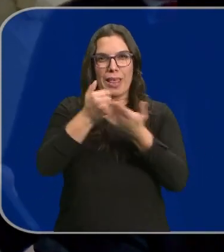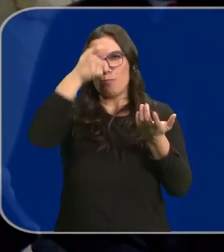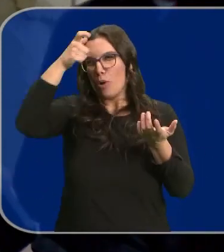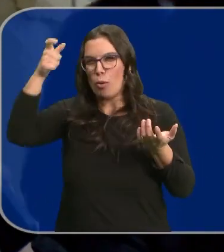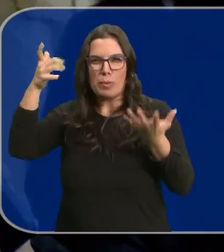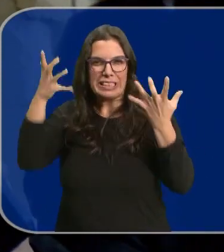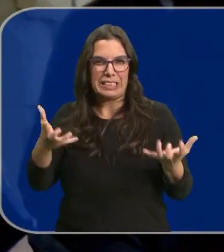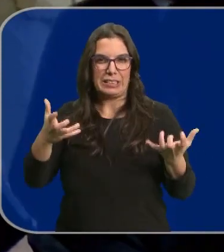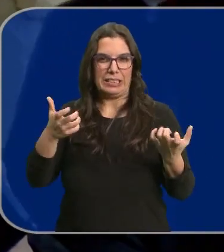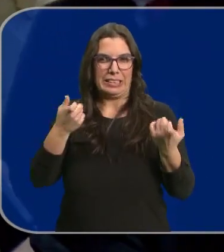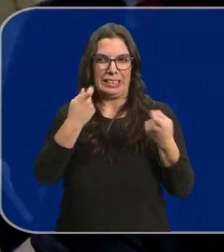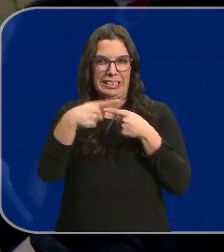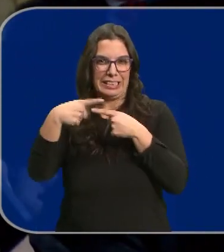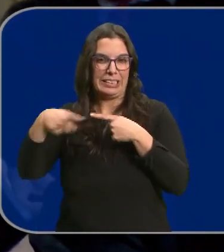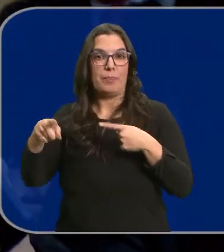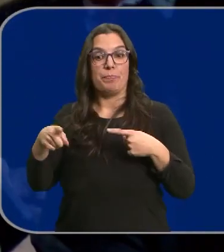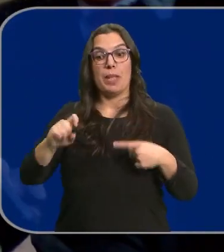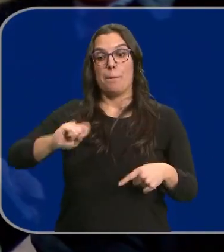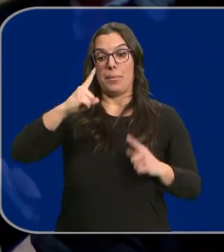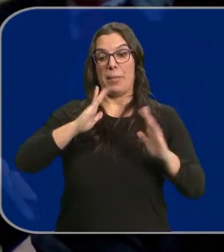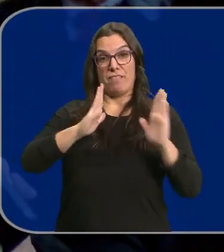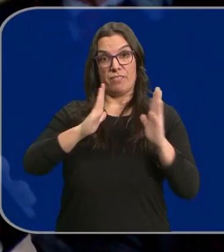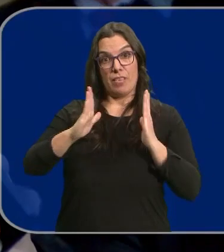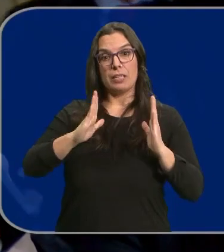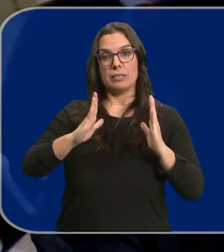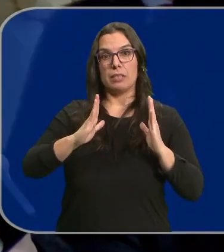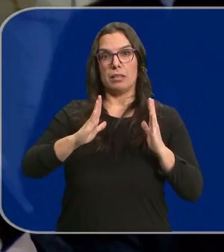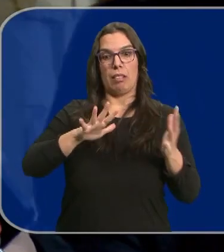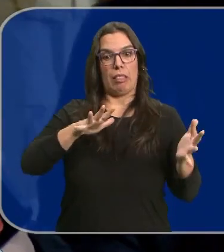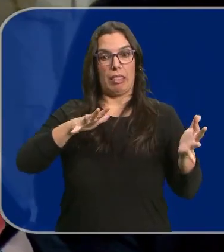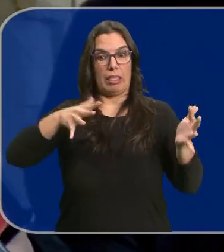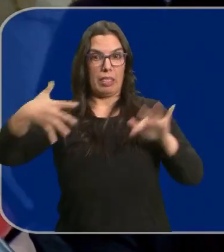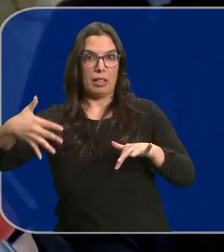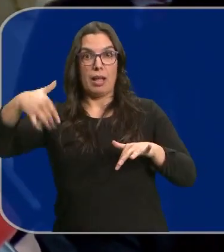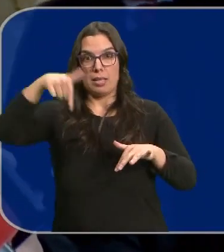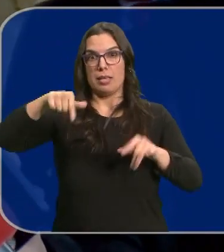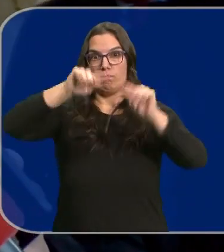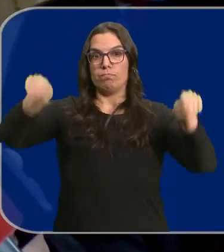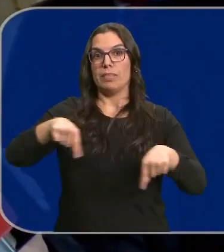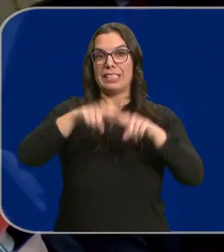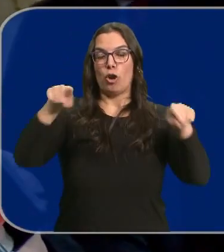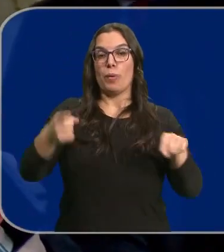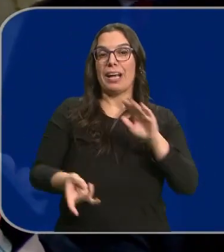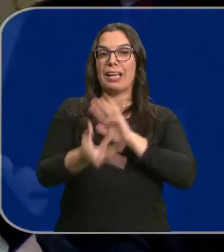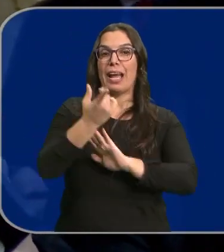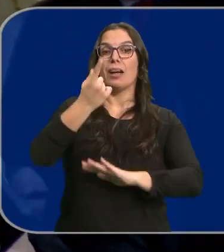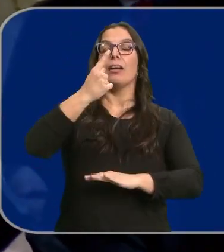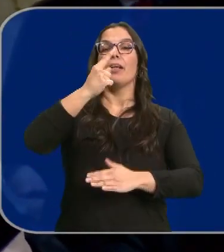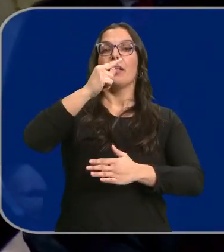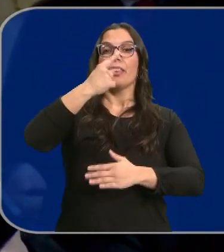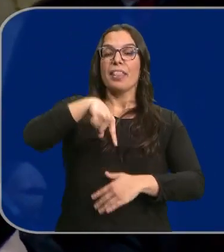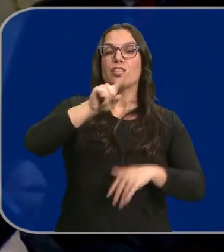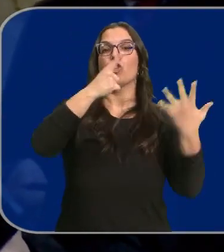rural, porque esta primera fase que vamos a implantar aquí en Segovia genera 160